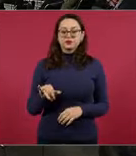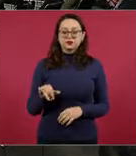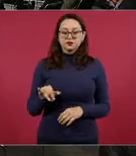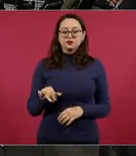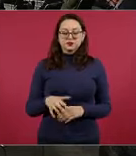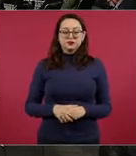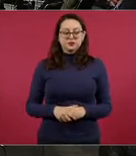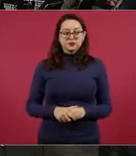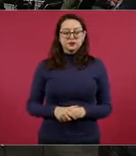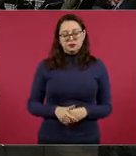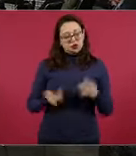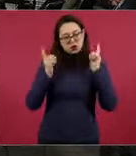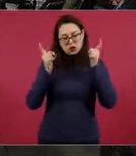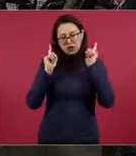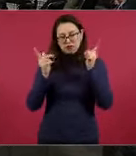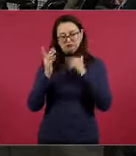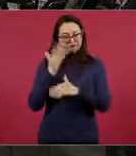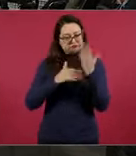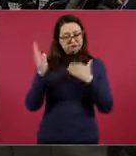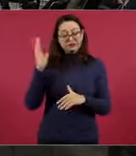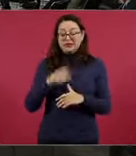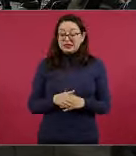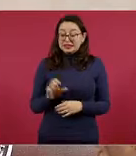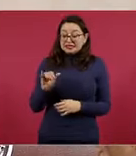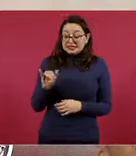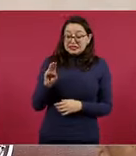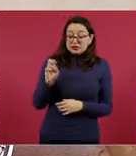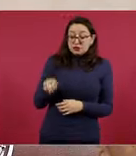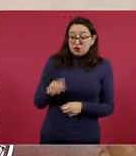le deseo lo mejor. Lamento mucho lo de Simón.